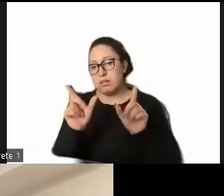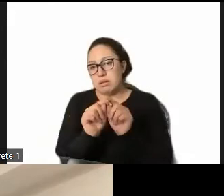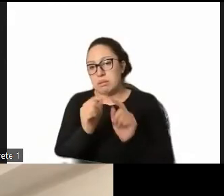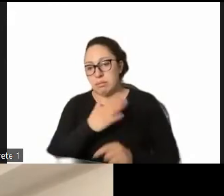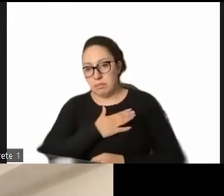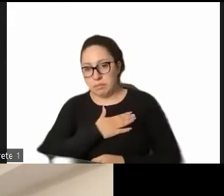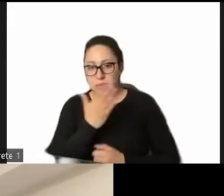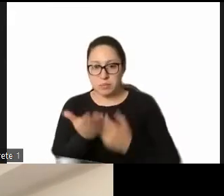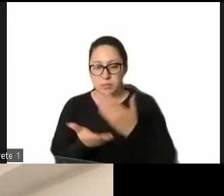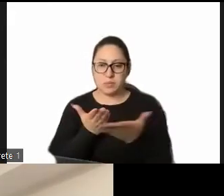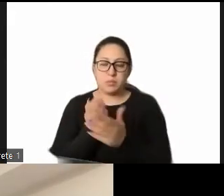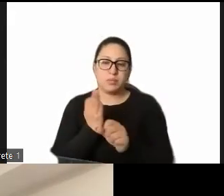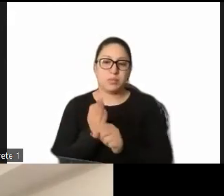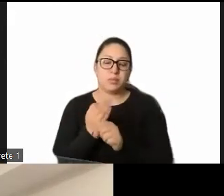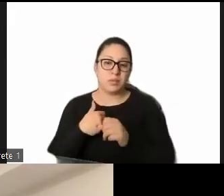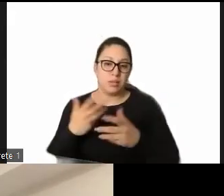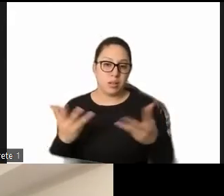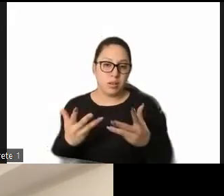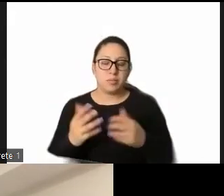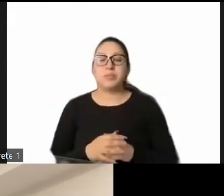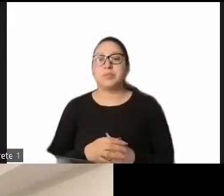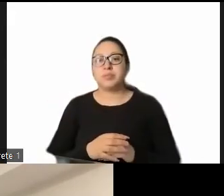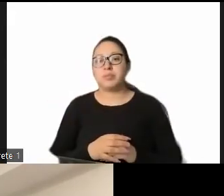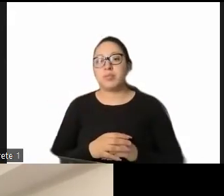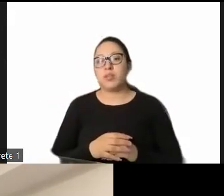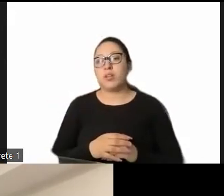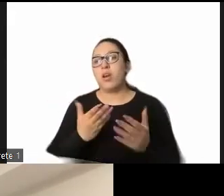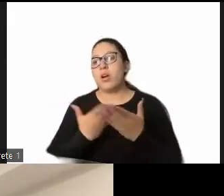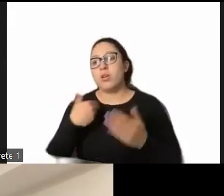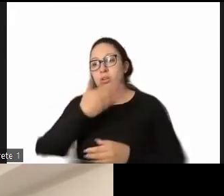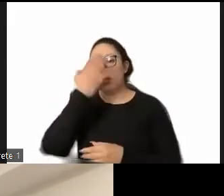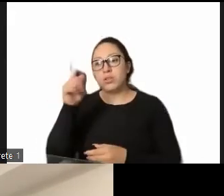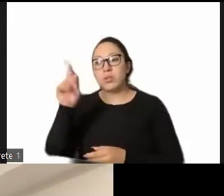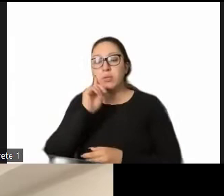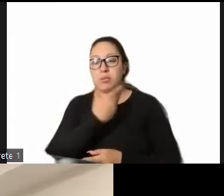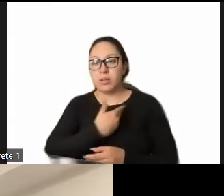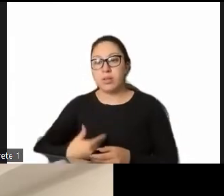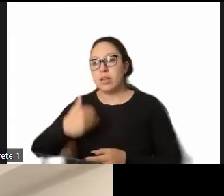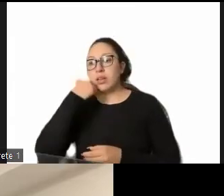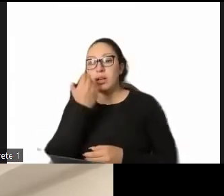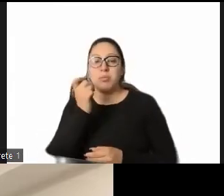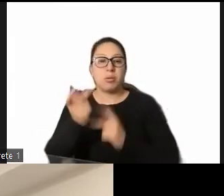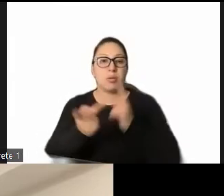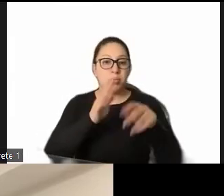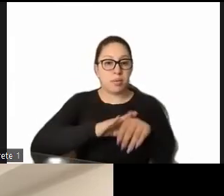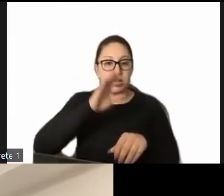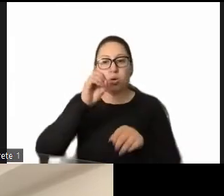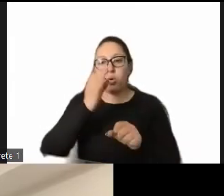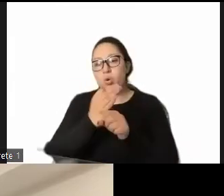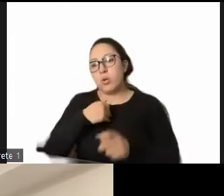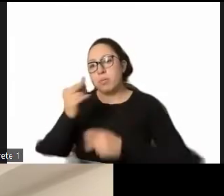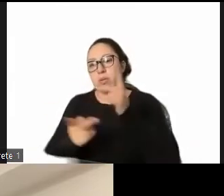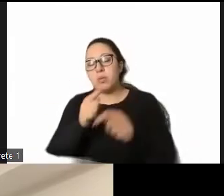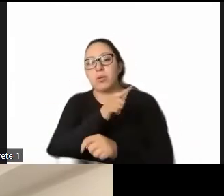diputada presidenta. Si usted quisiera hacer alguna consideración, algún compañero más, o lo someto a la consideración